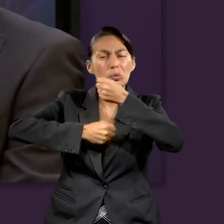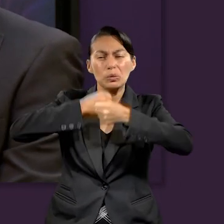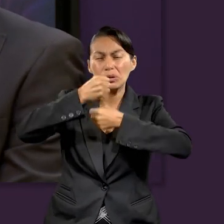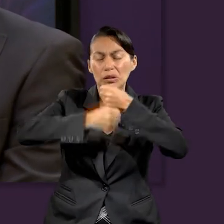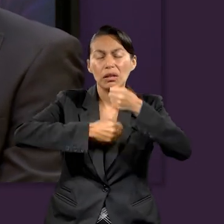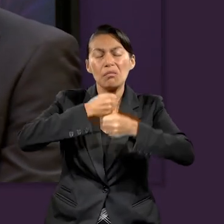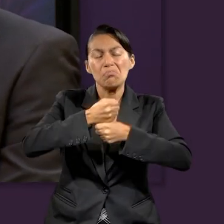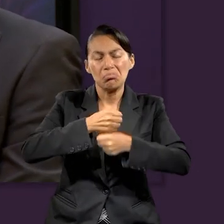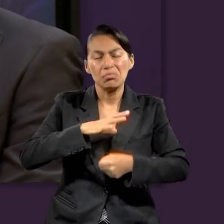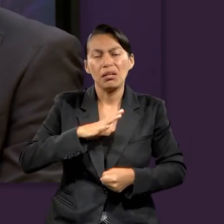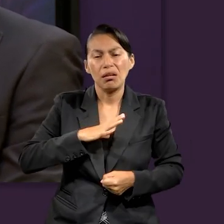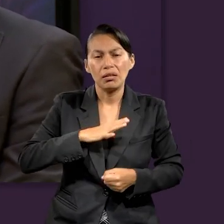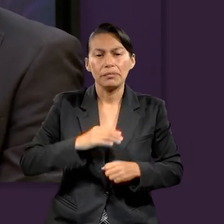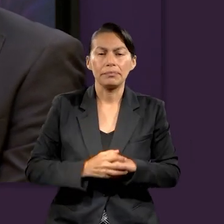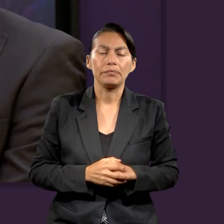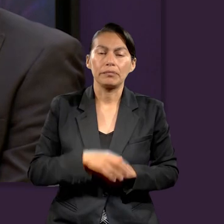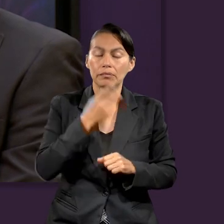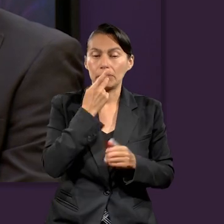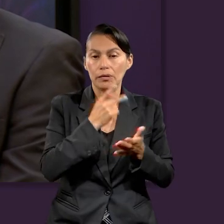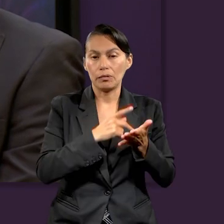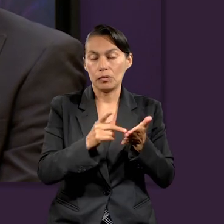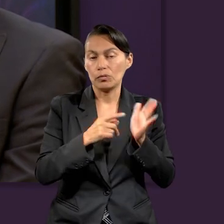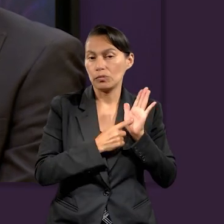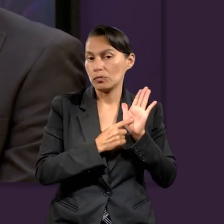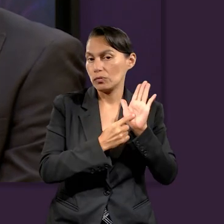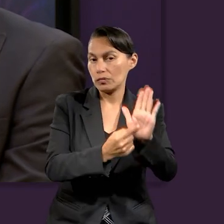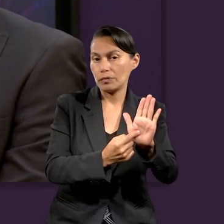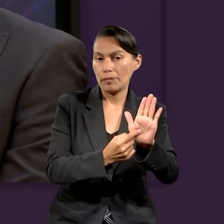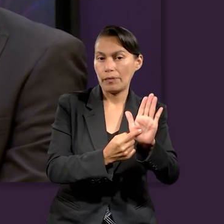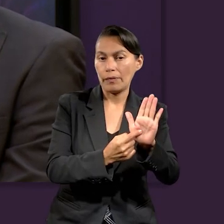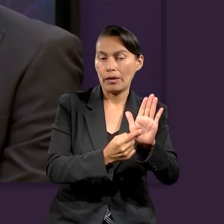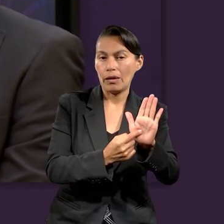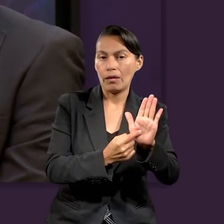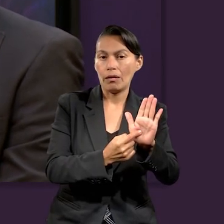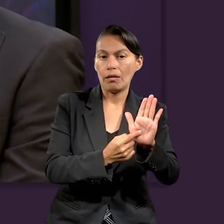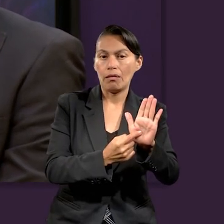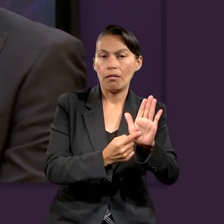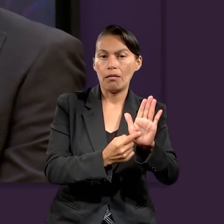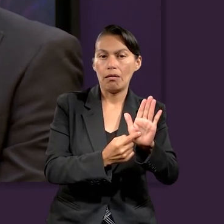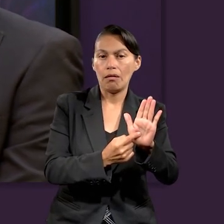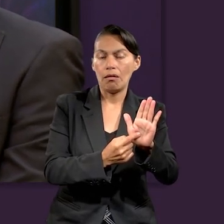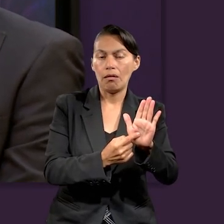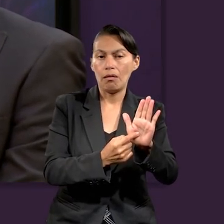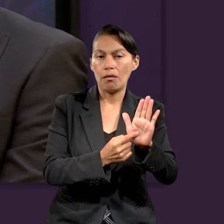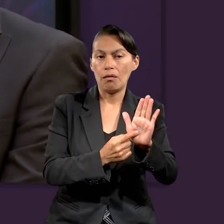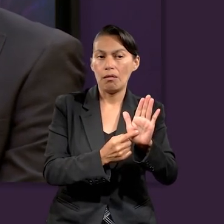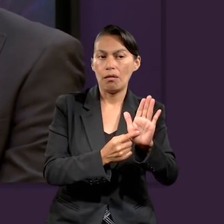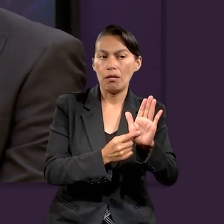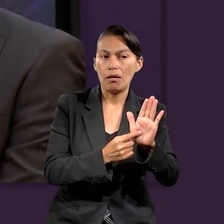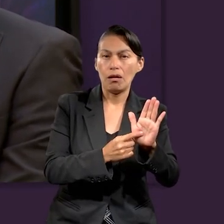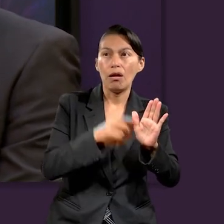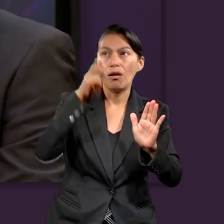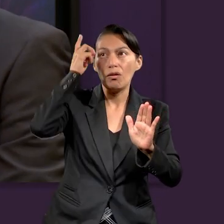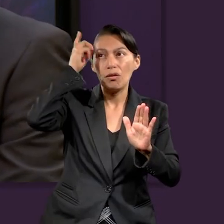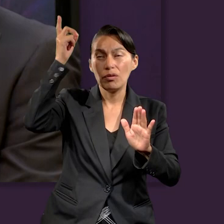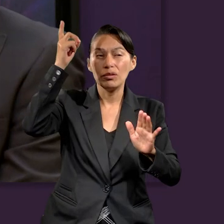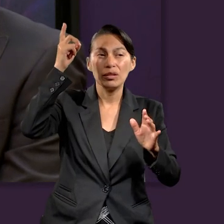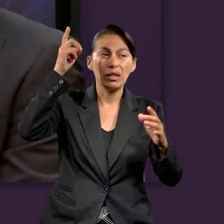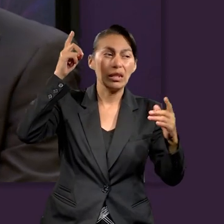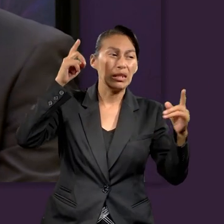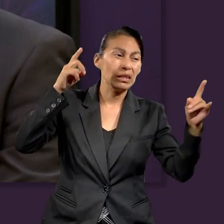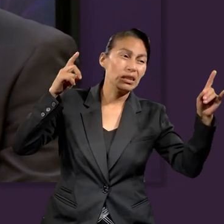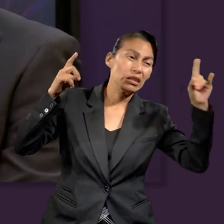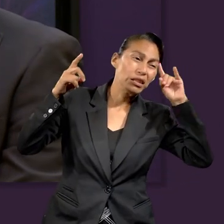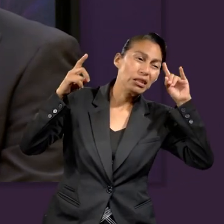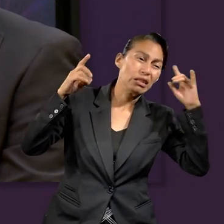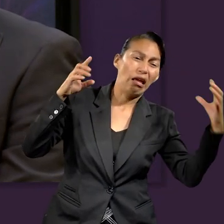como nos menciona el apóstol Pablo, nos revela más que nada que la guerra, que el conflicto entre Dios y Satanás, Cristo y